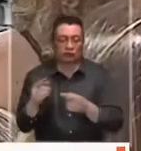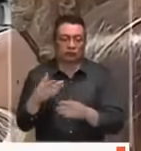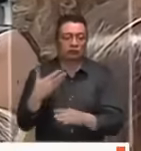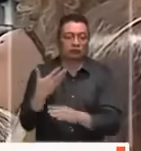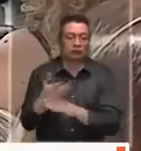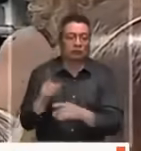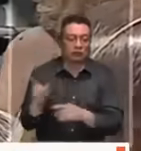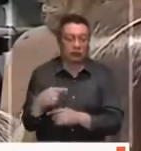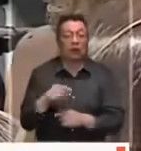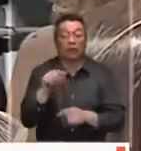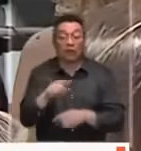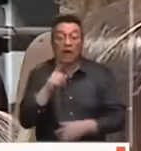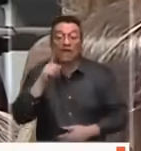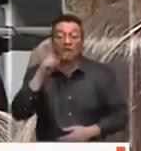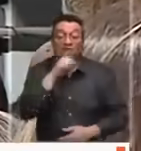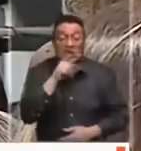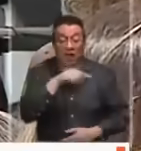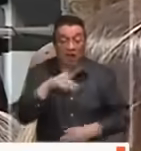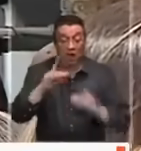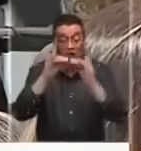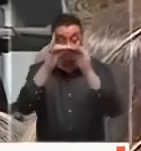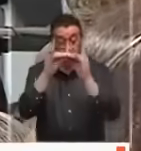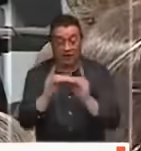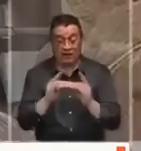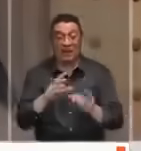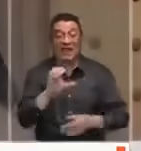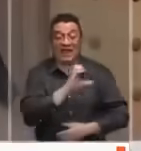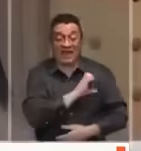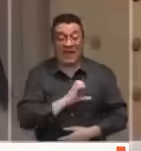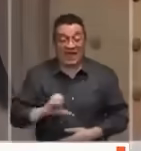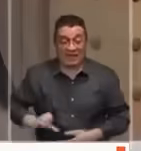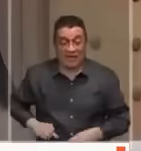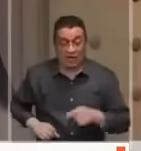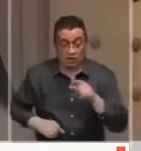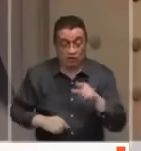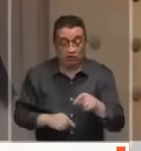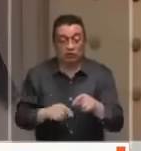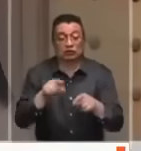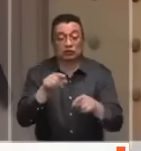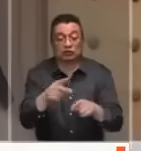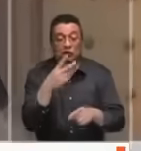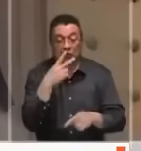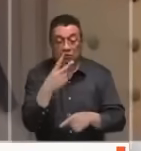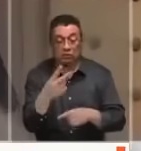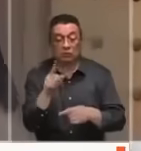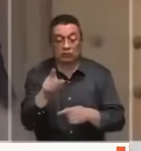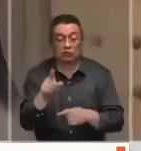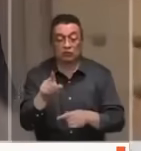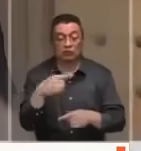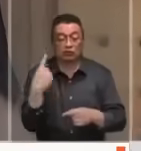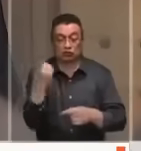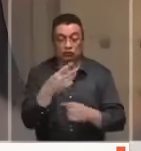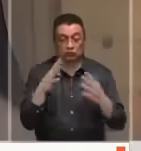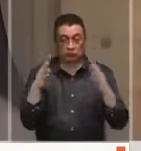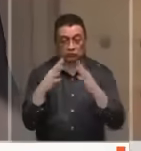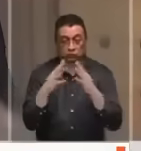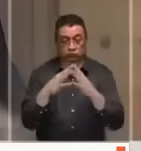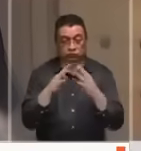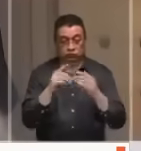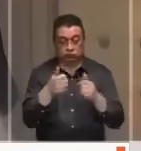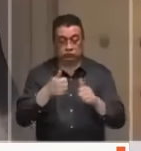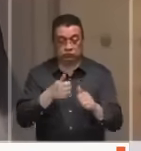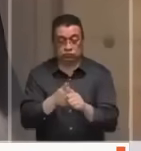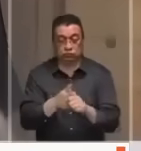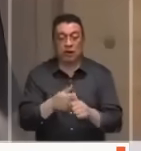para finalizar el funeral de Estado de sus familiares, ¿por qué se entonaba en esta circunstancia? Escuchemos. Dos, sus oficiales del Regimiento Escolta Presidencial